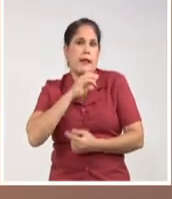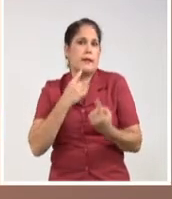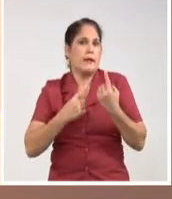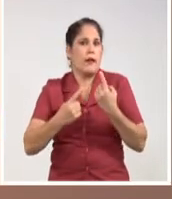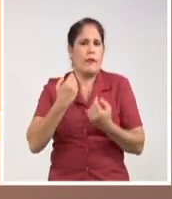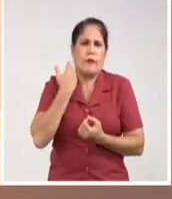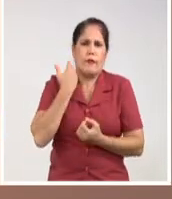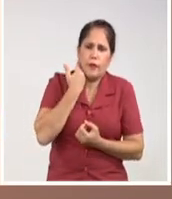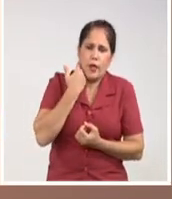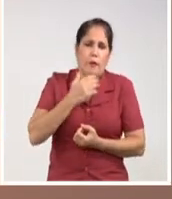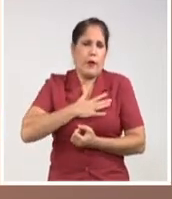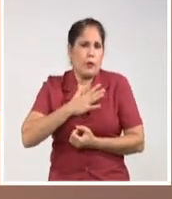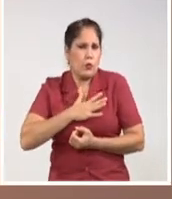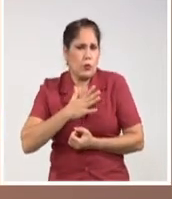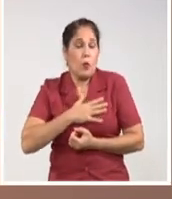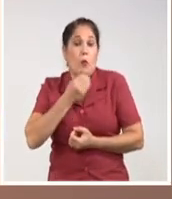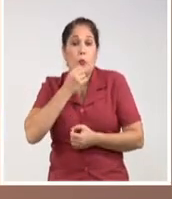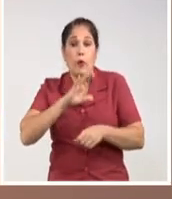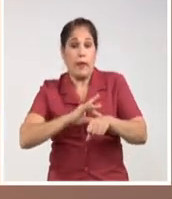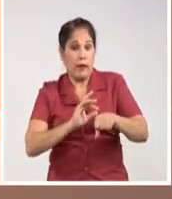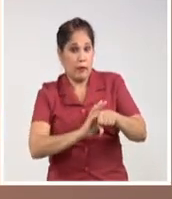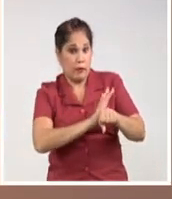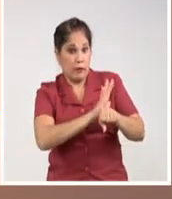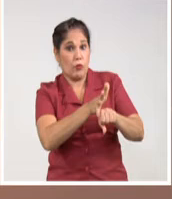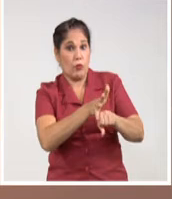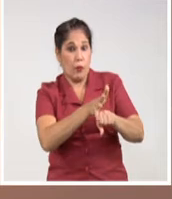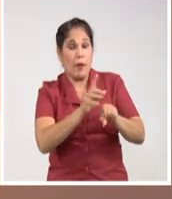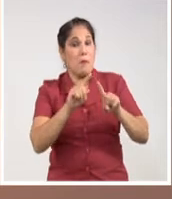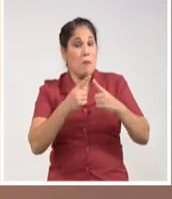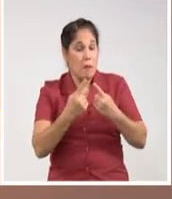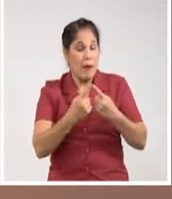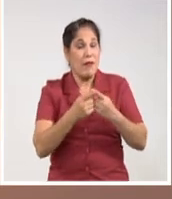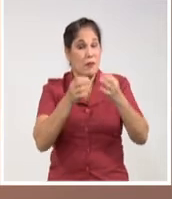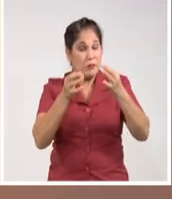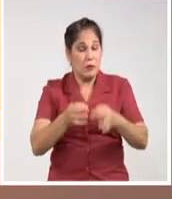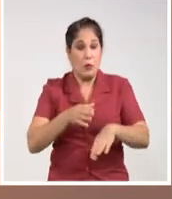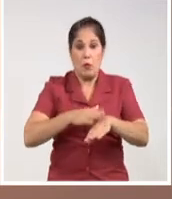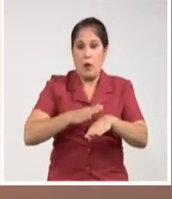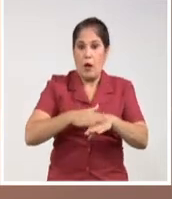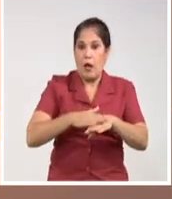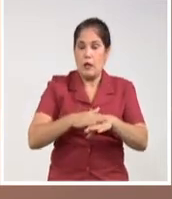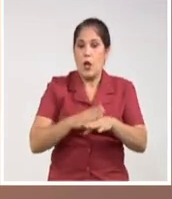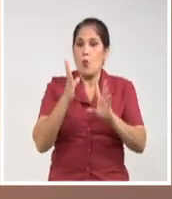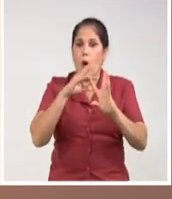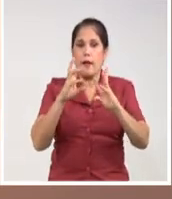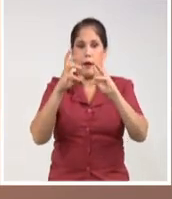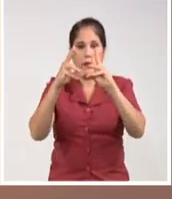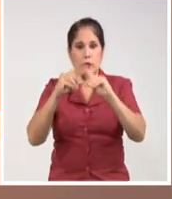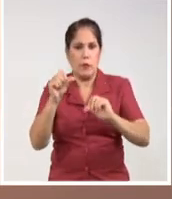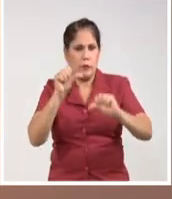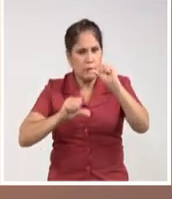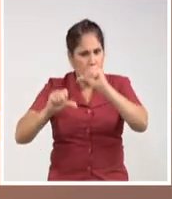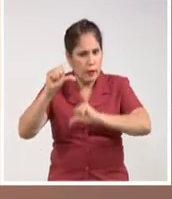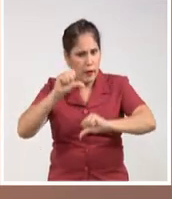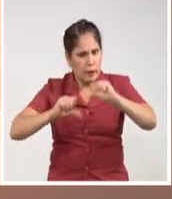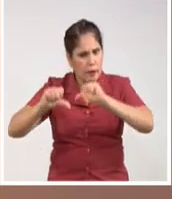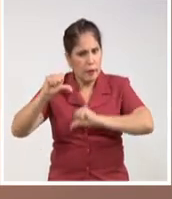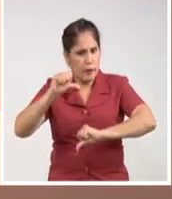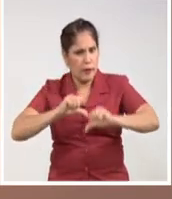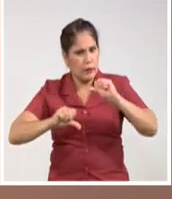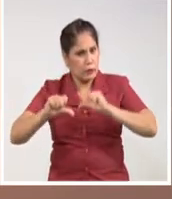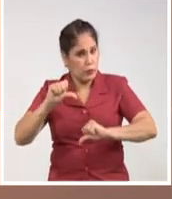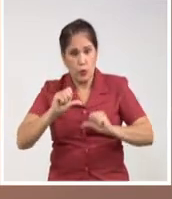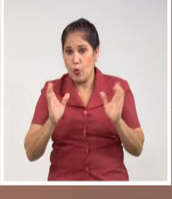pudieran ser atribuibles a la enfermedad de COVID-19, pero que por determinadas causas no tiene un resultado de laboratorio, seguimos con esta